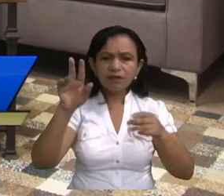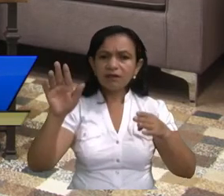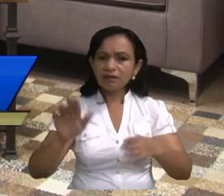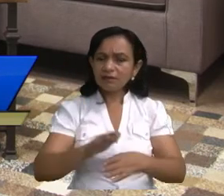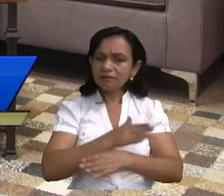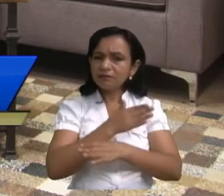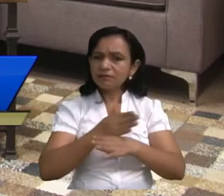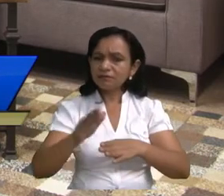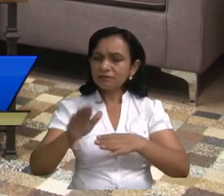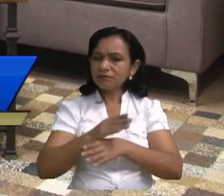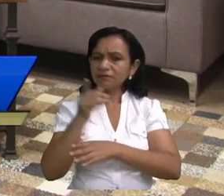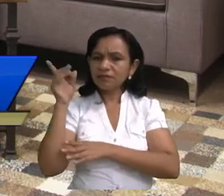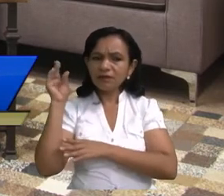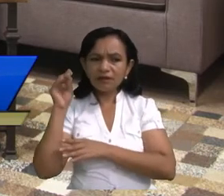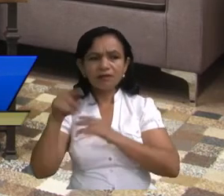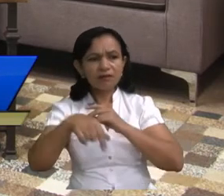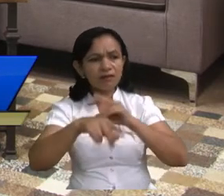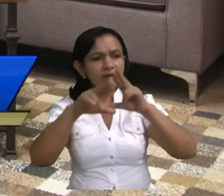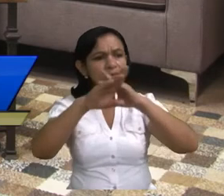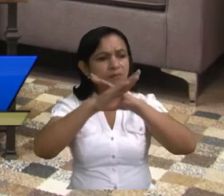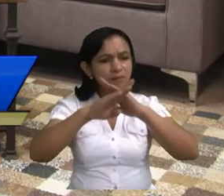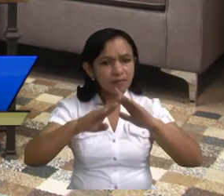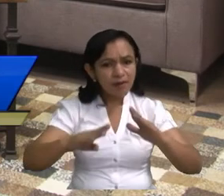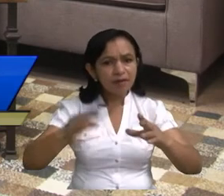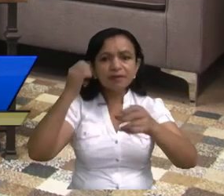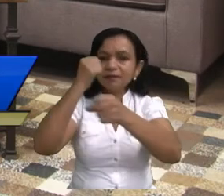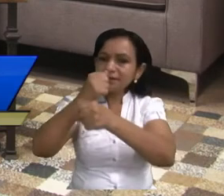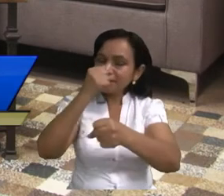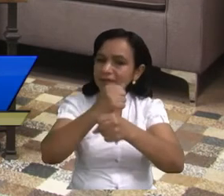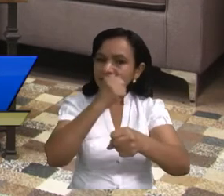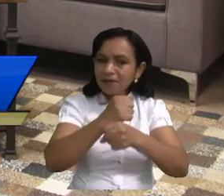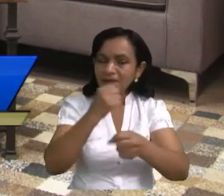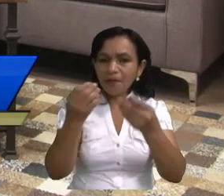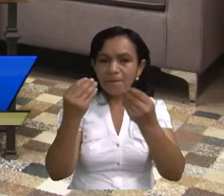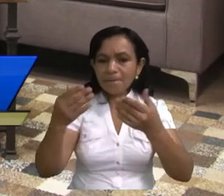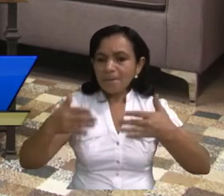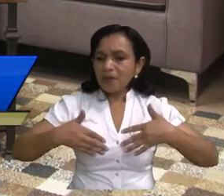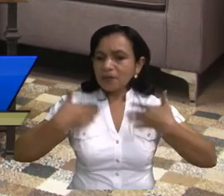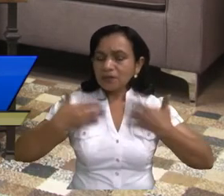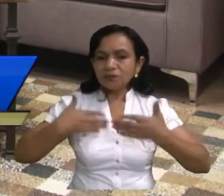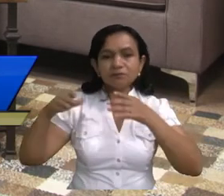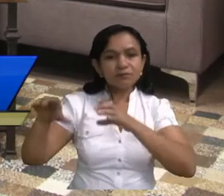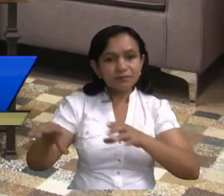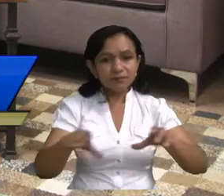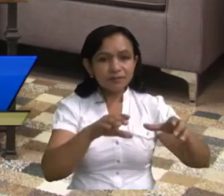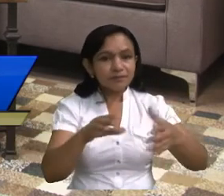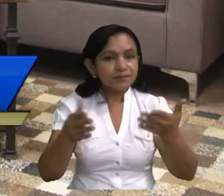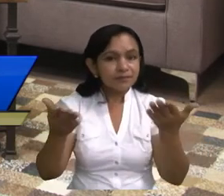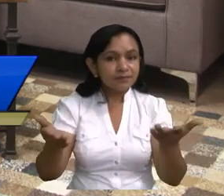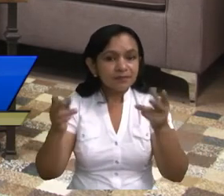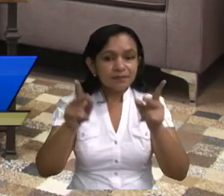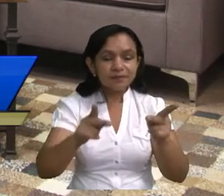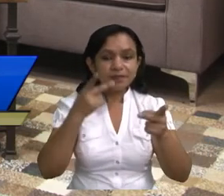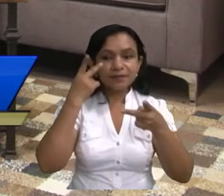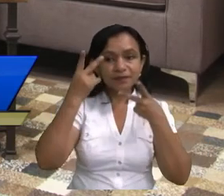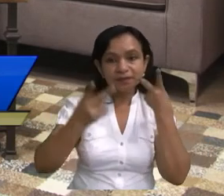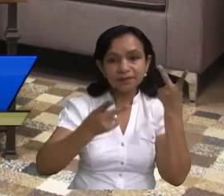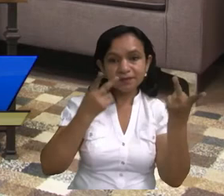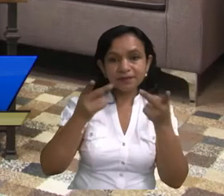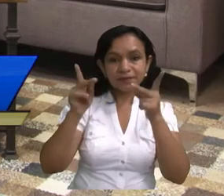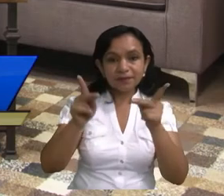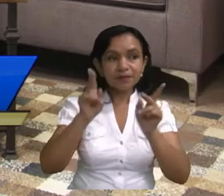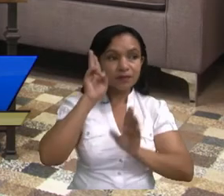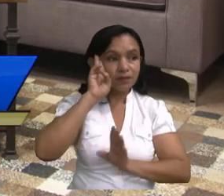Nicaragua es una situación de paz, de trabajo, de mucha dinámica, y la gente que viene, los académicos